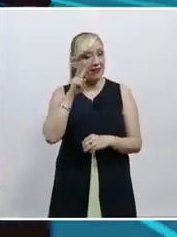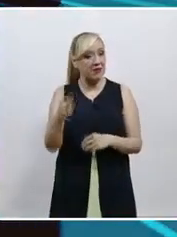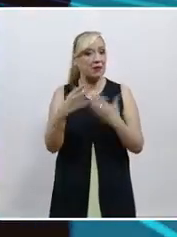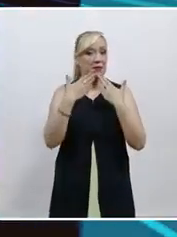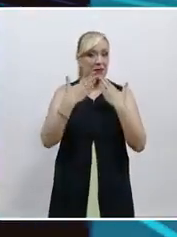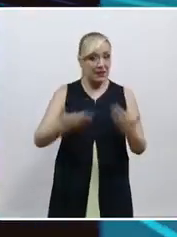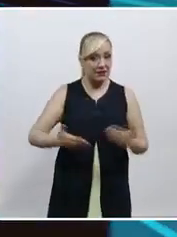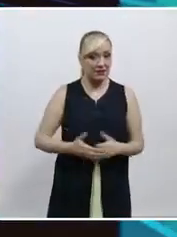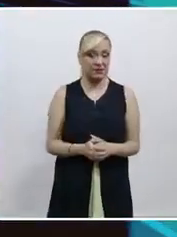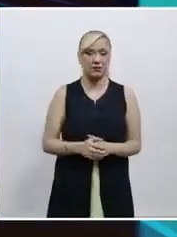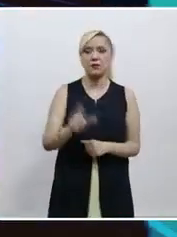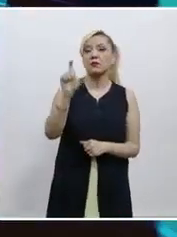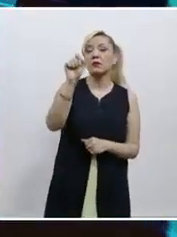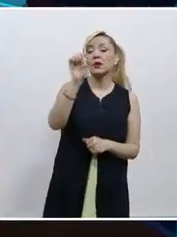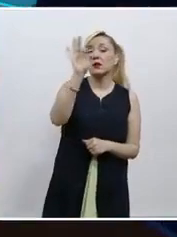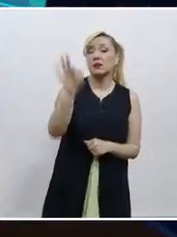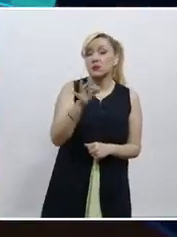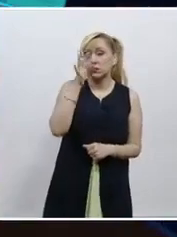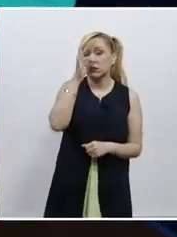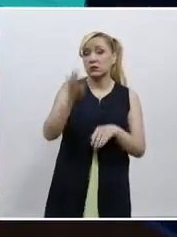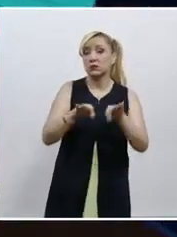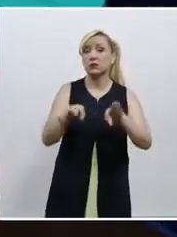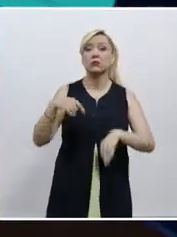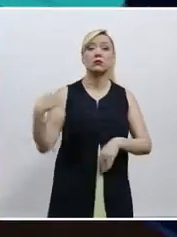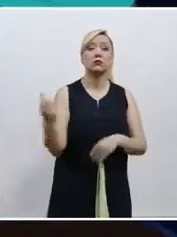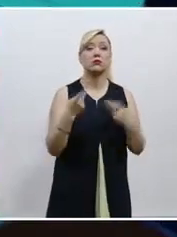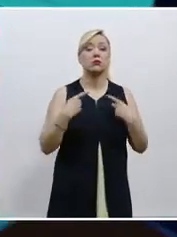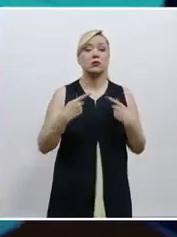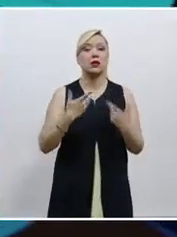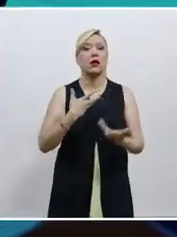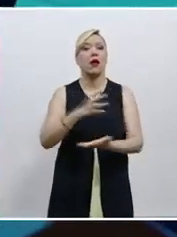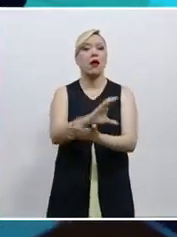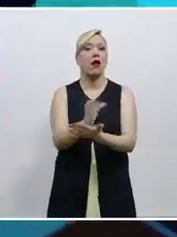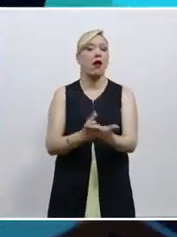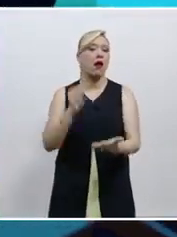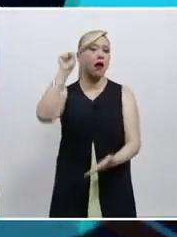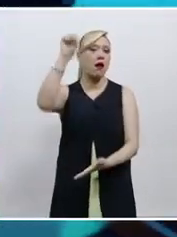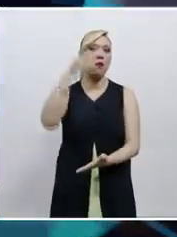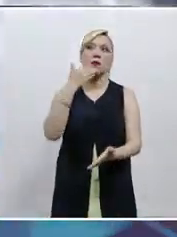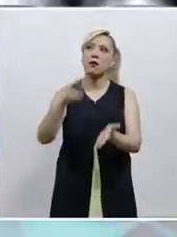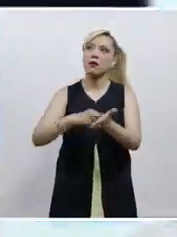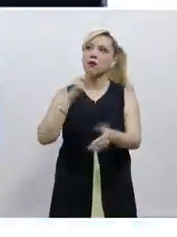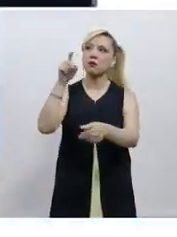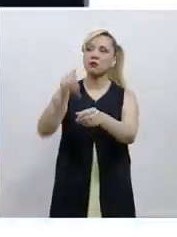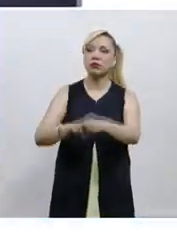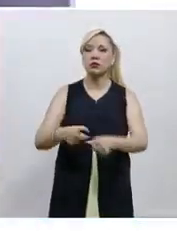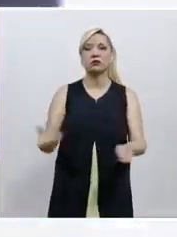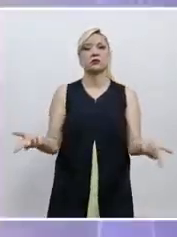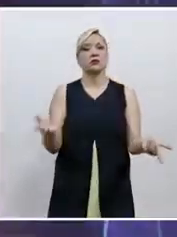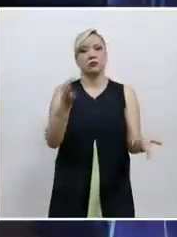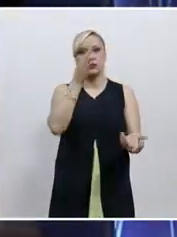Solo el 20% de los trabajadores han legitimado sus contratos colectivos.